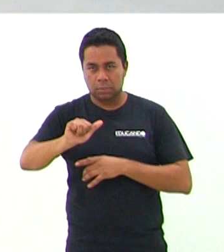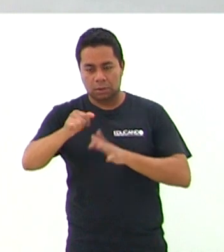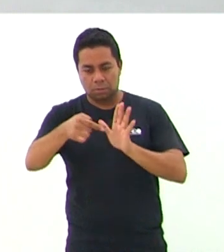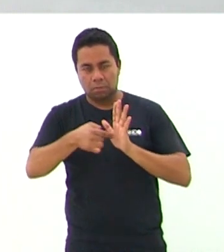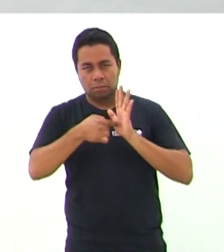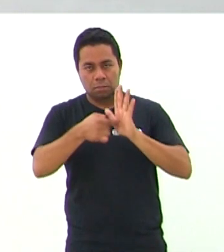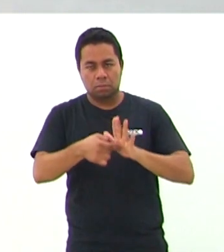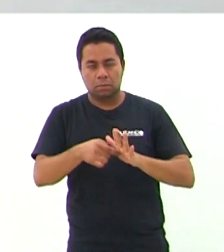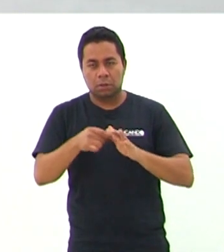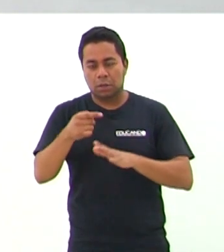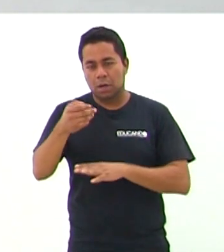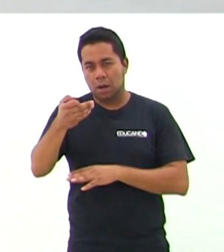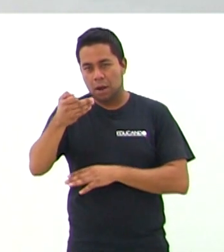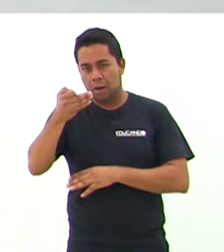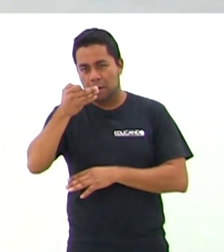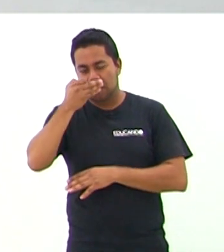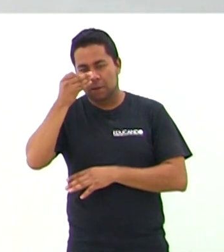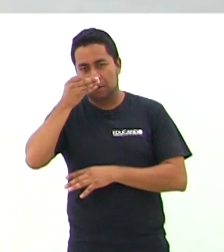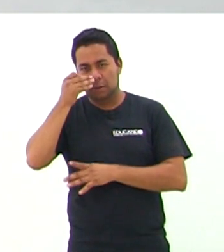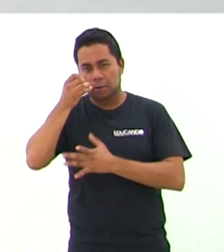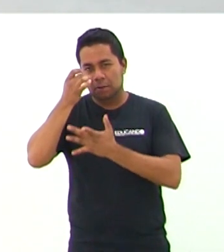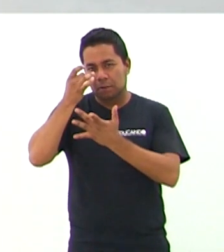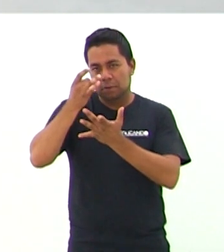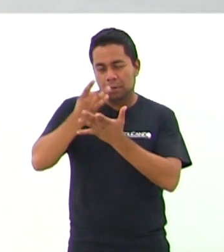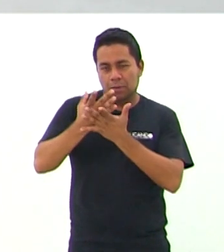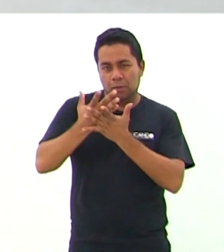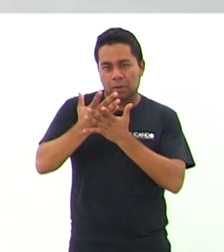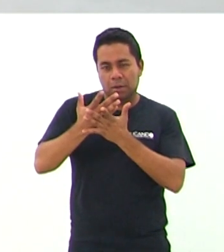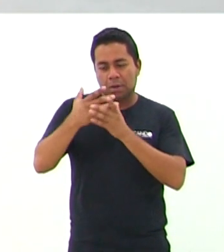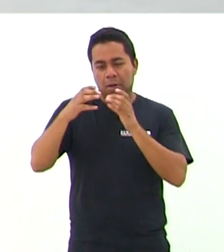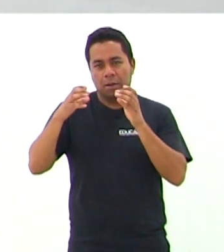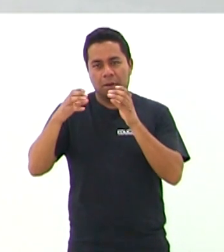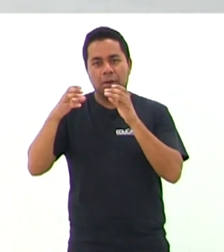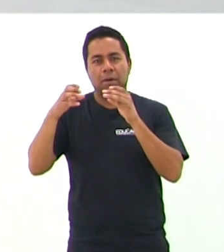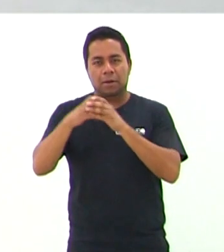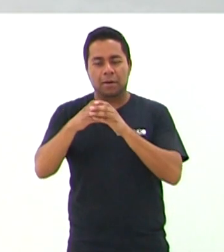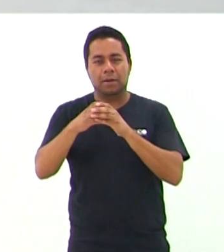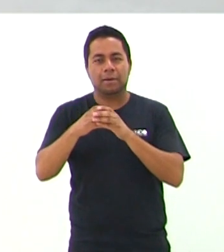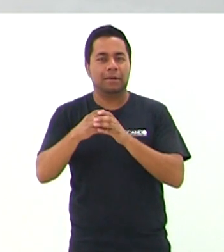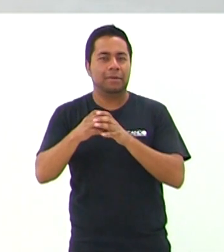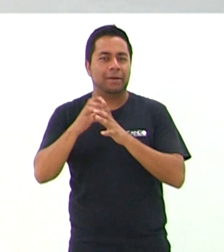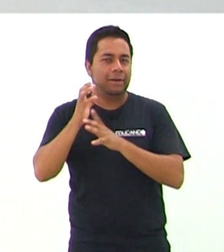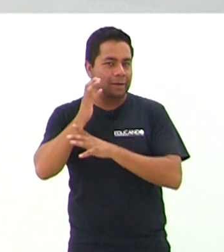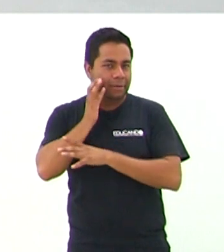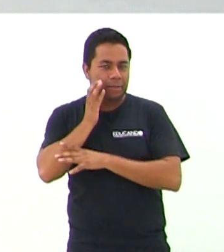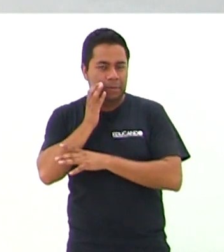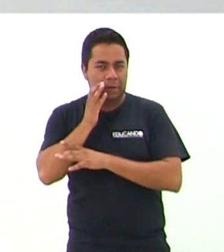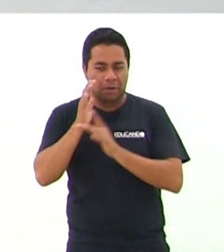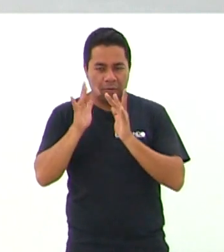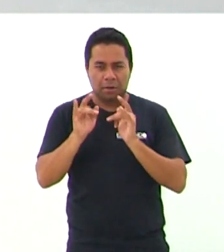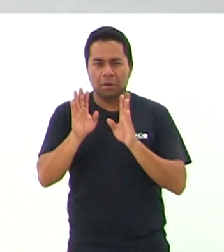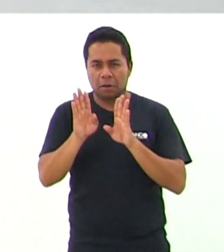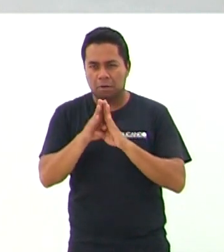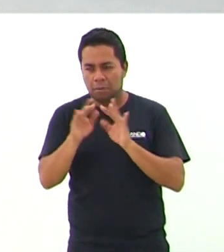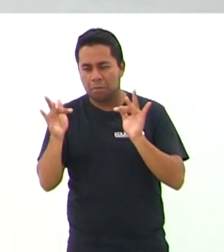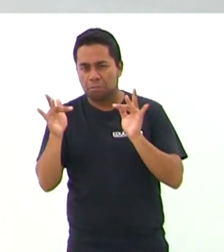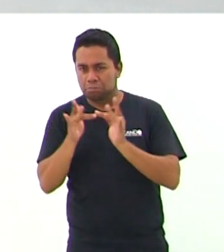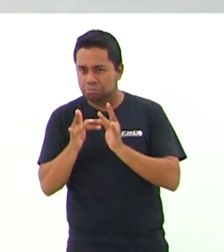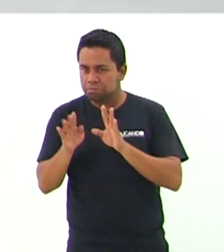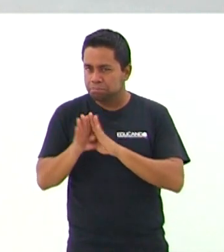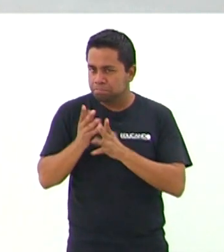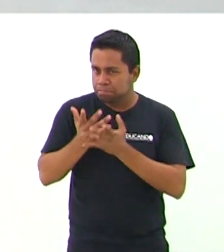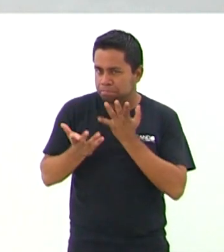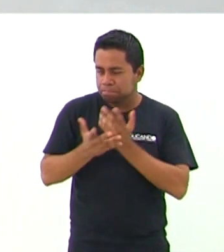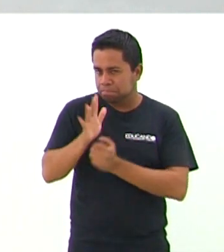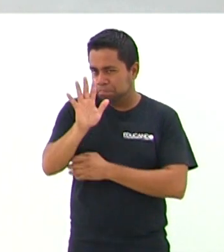mostraba una flor exótica en la corte francesa. A lo mejor puede quedar, ¿verdad?, como una